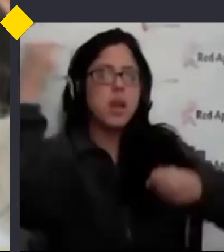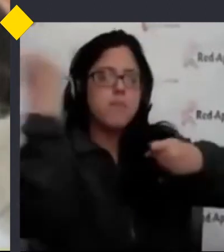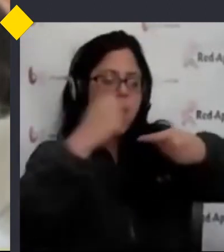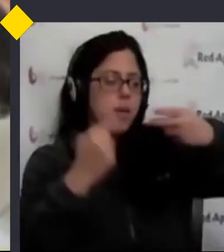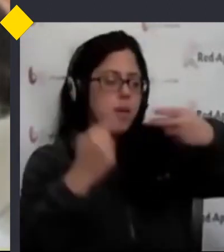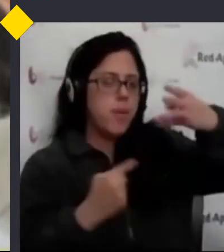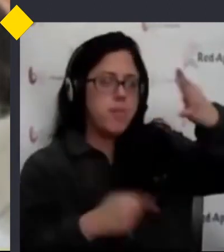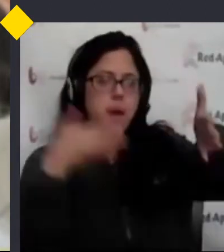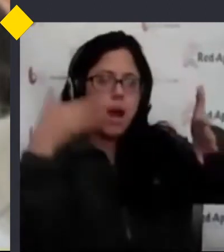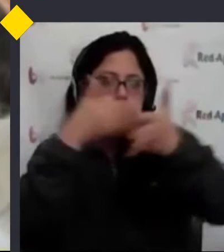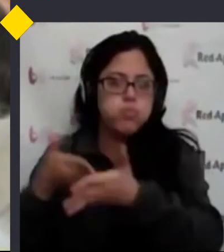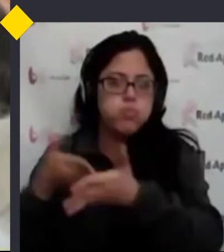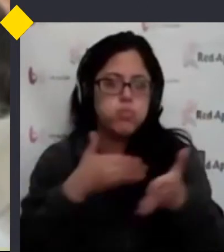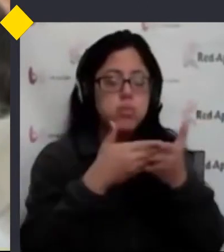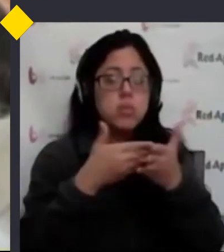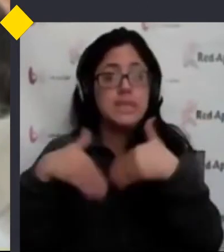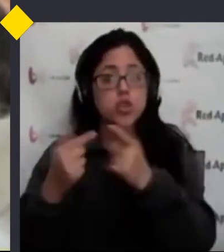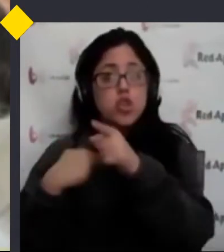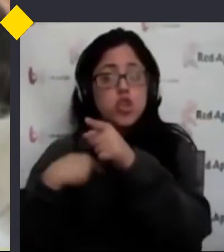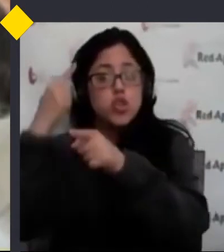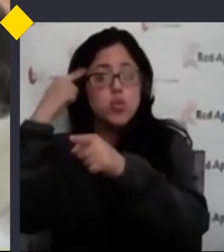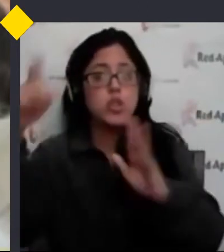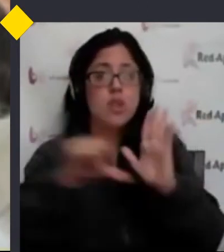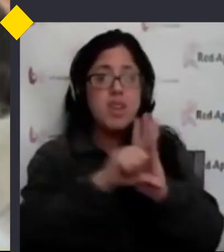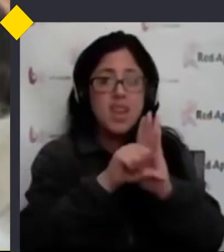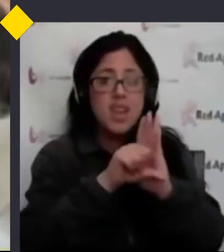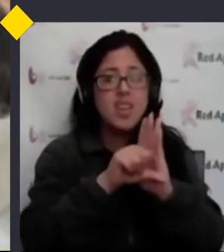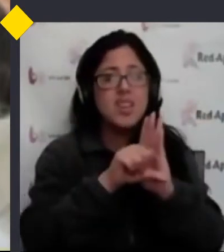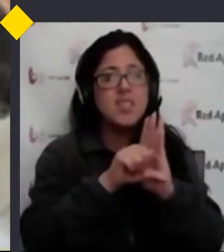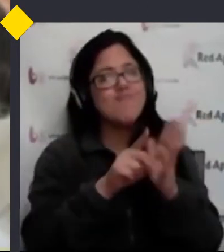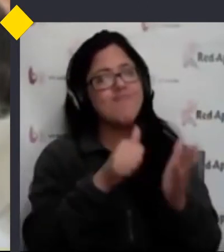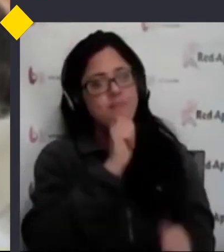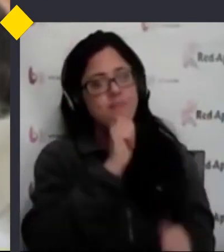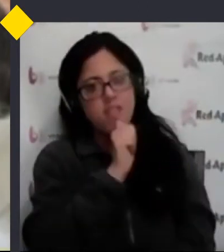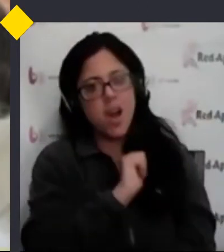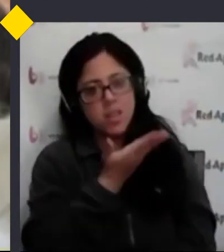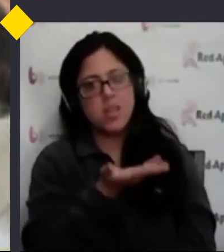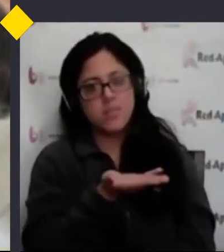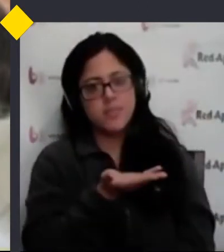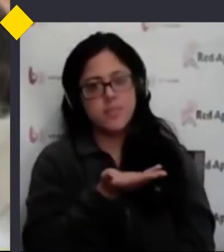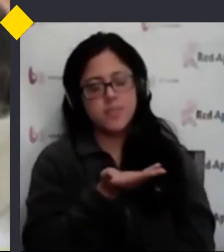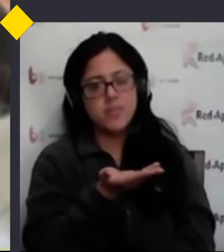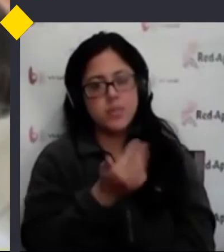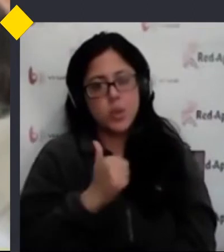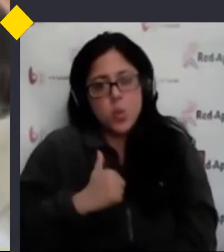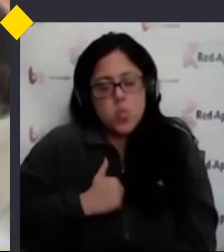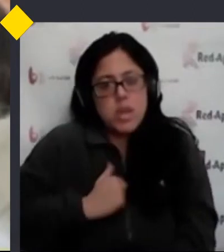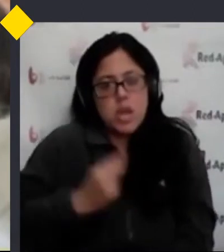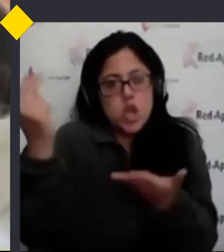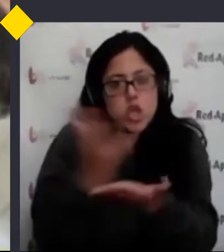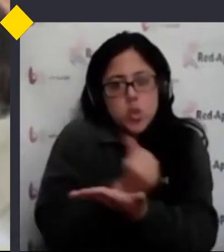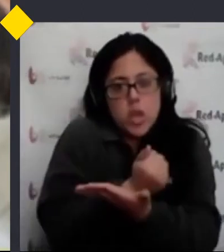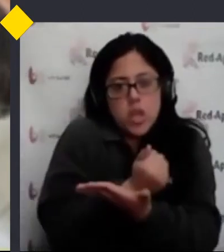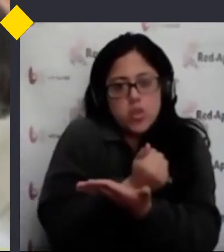dificultades. Entonces creo que la ley se quedó corta, porque efectivamente cumplir con el sueldo de ellos en vez de